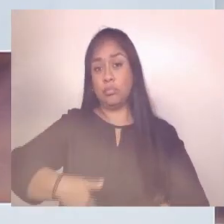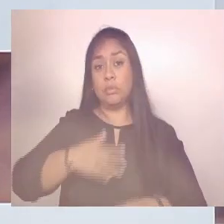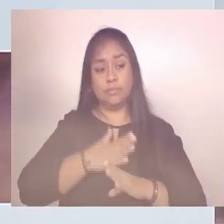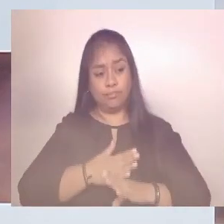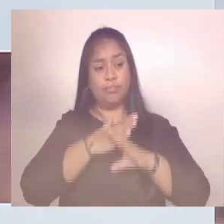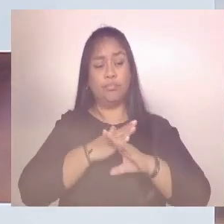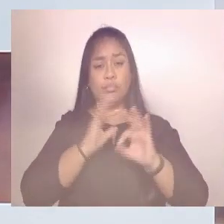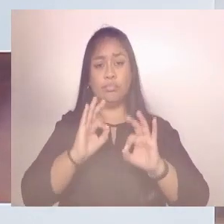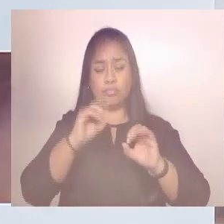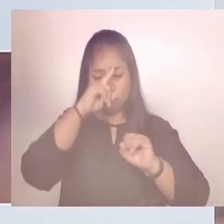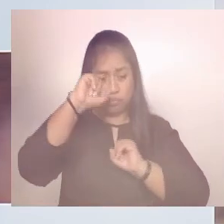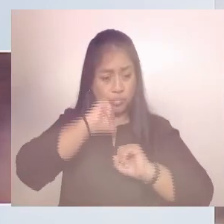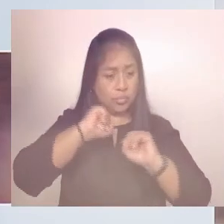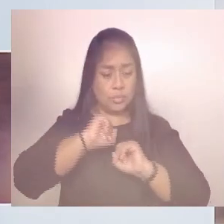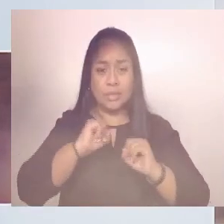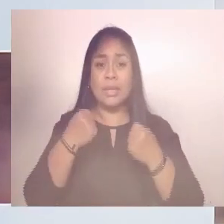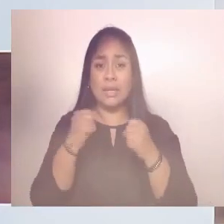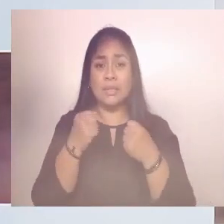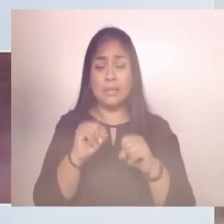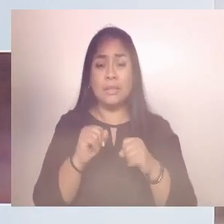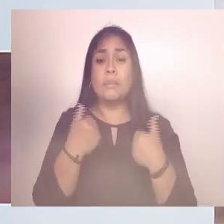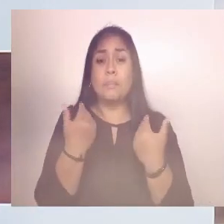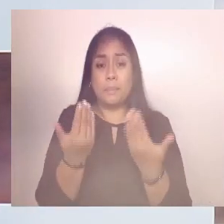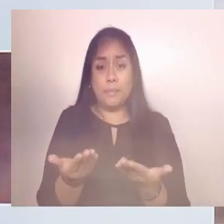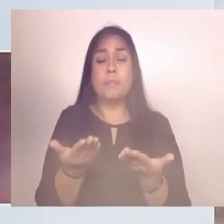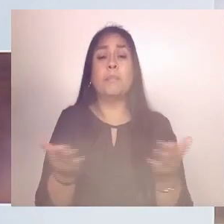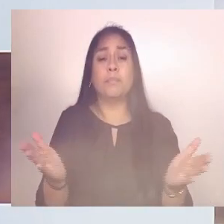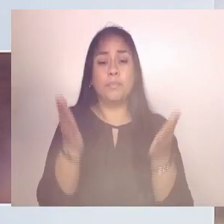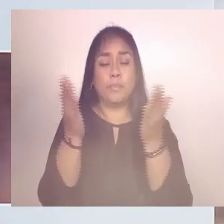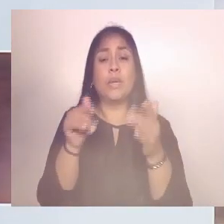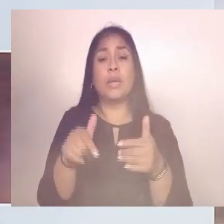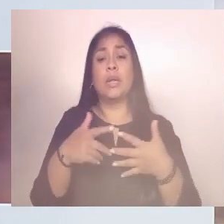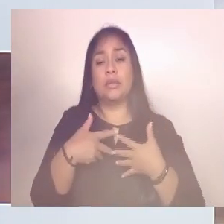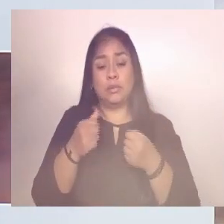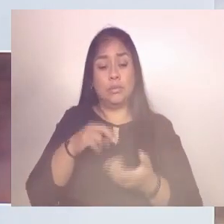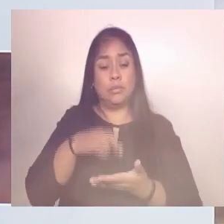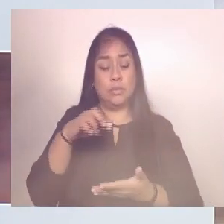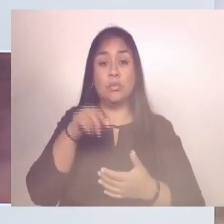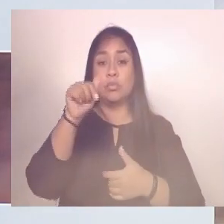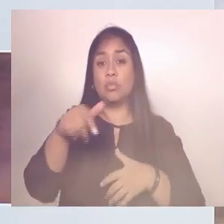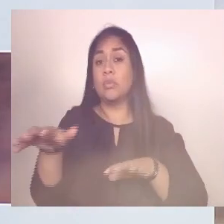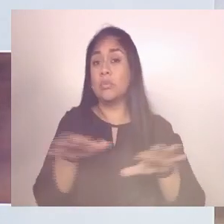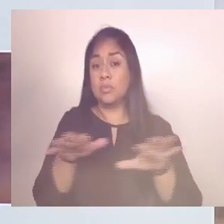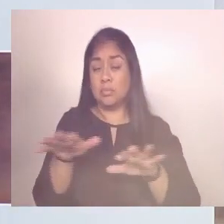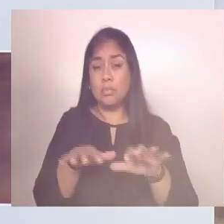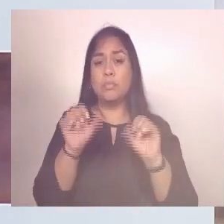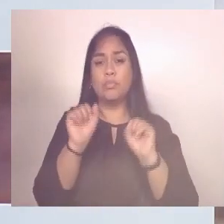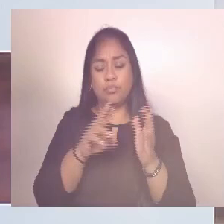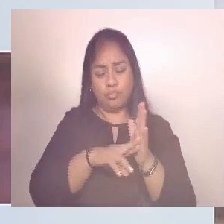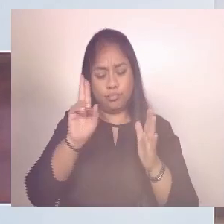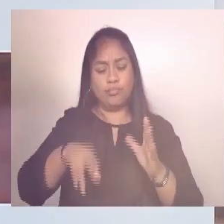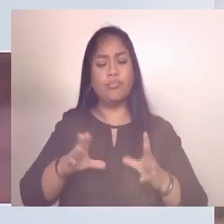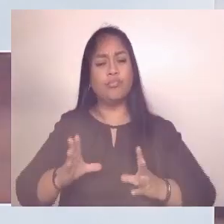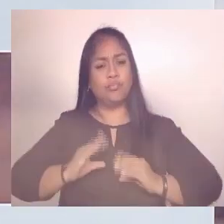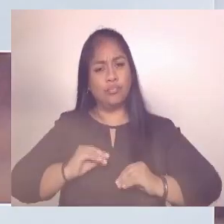pleno ejercicio del desarrollo a la salud en el país. Y con esta acción reafirmamos que es